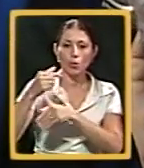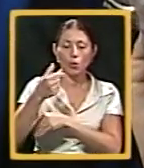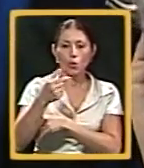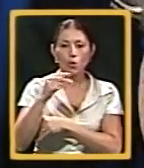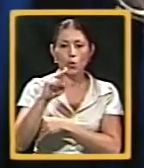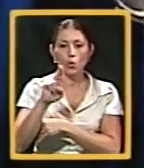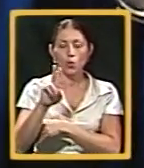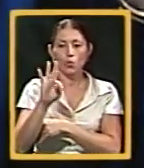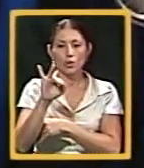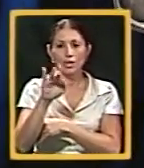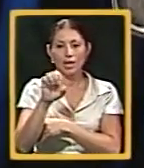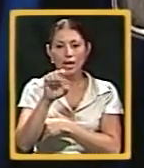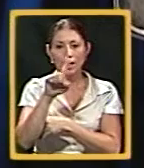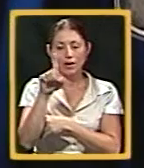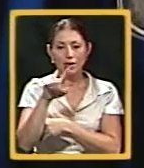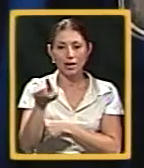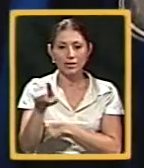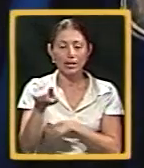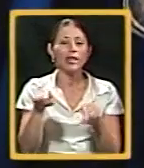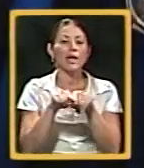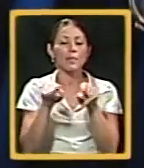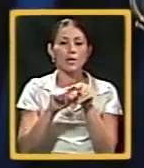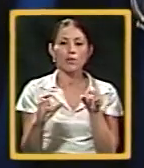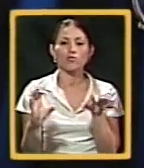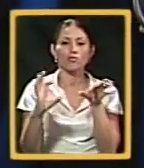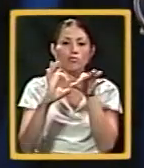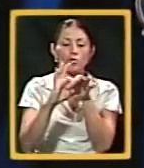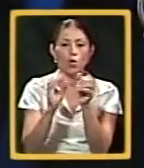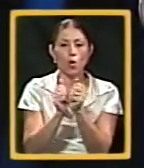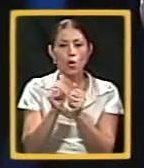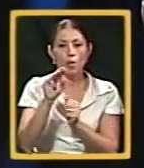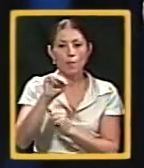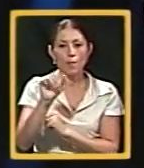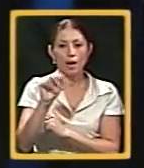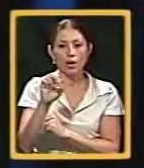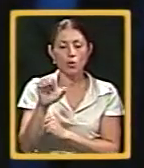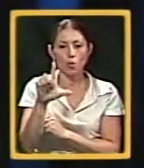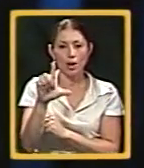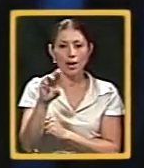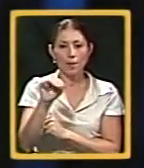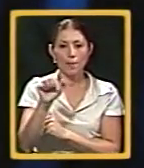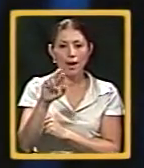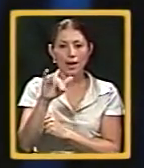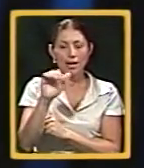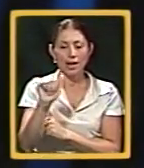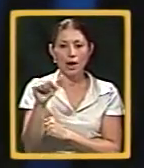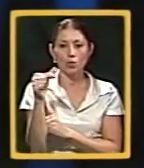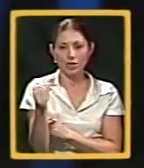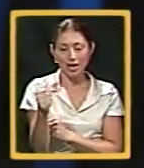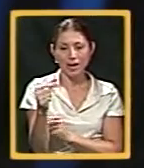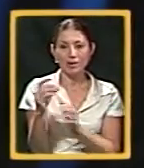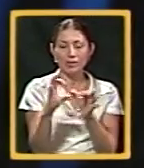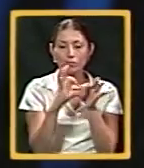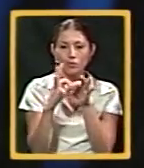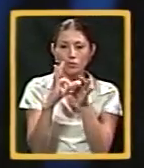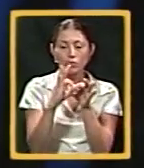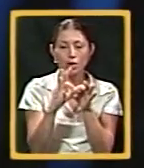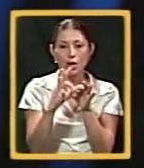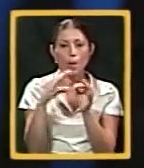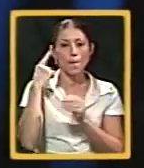Manuel María, también emparentado por parte de una de mis bisabuelas.